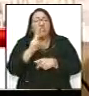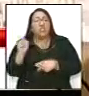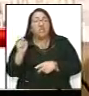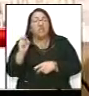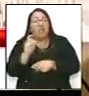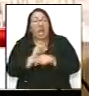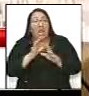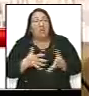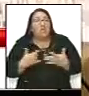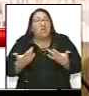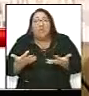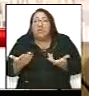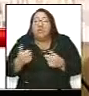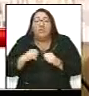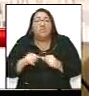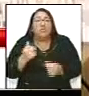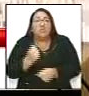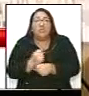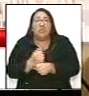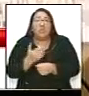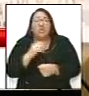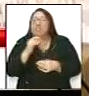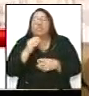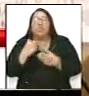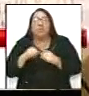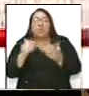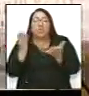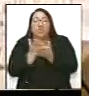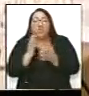vulnerados en la continuidad de sus estudios. Muchas gracias, presidente.